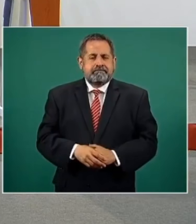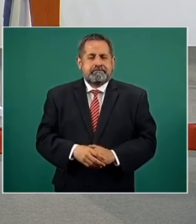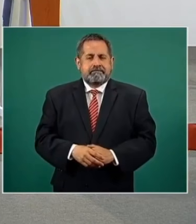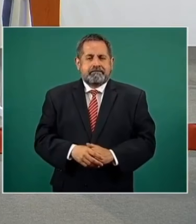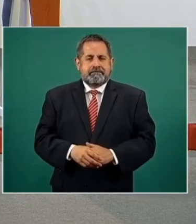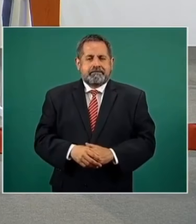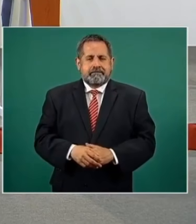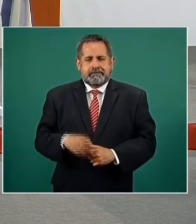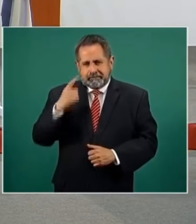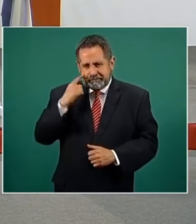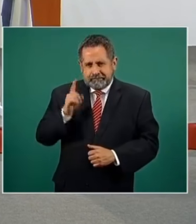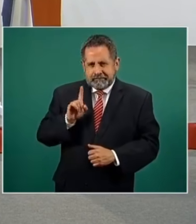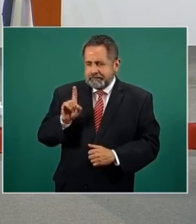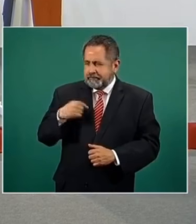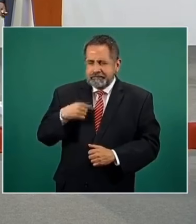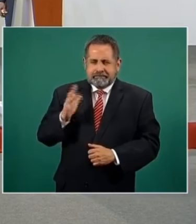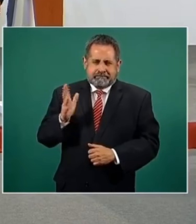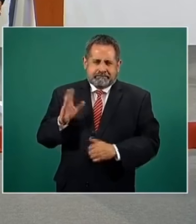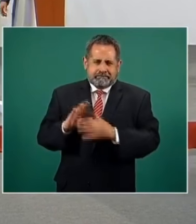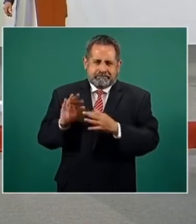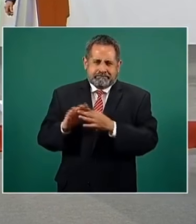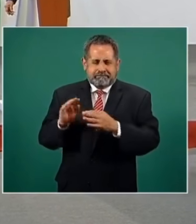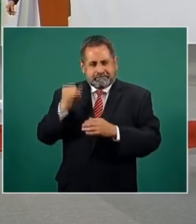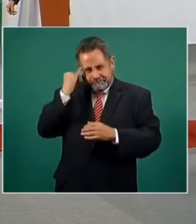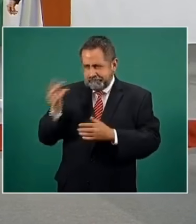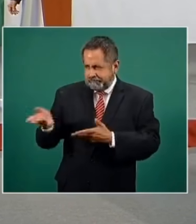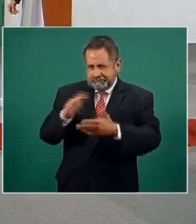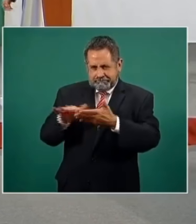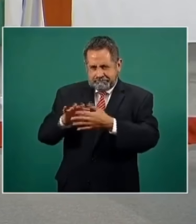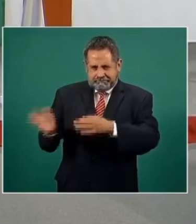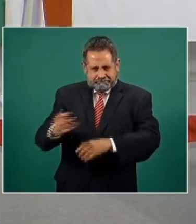Porque ya yo ya di mi versión.